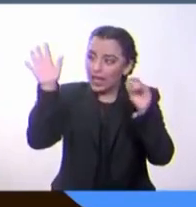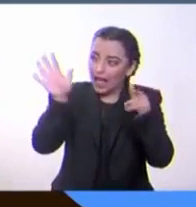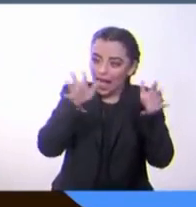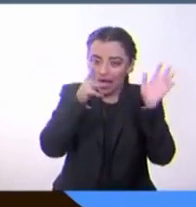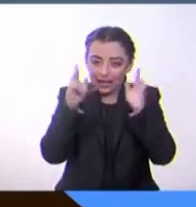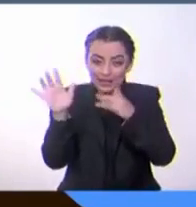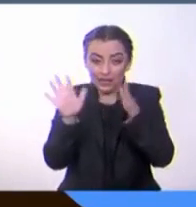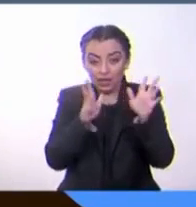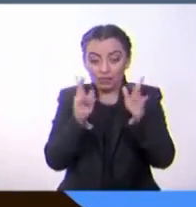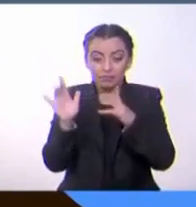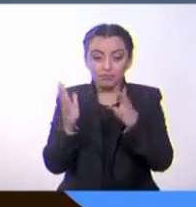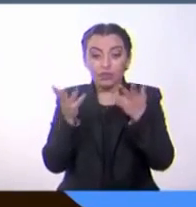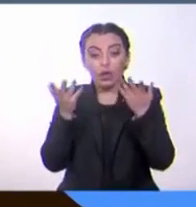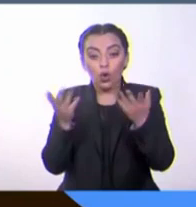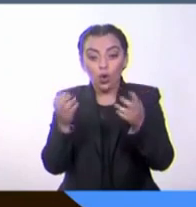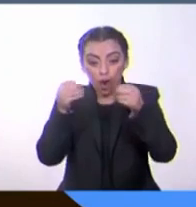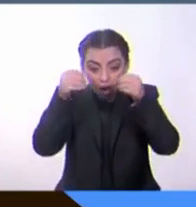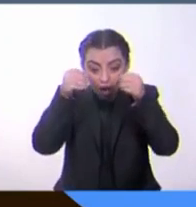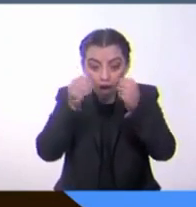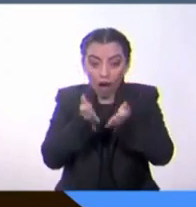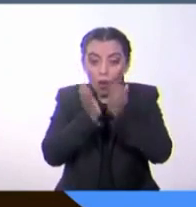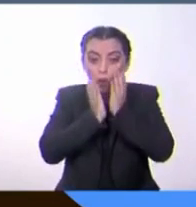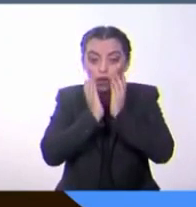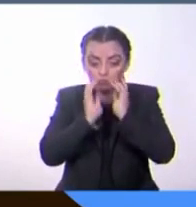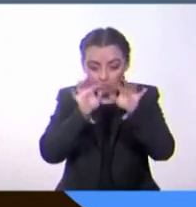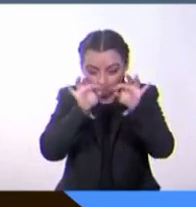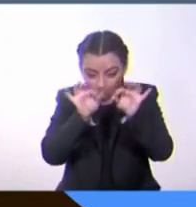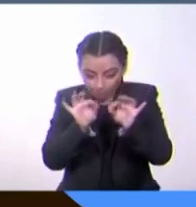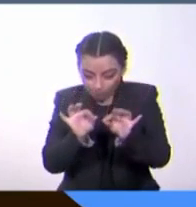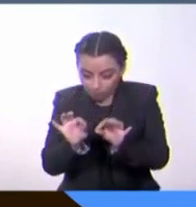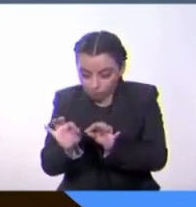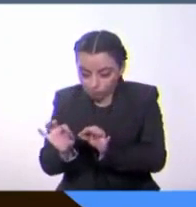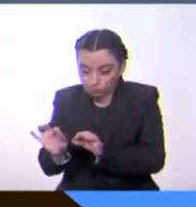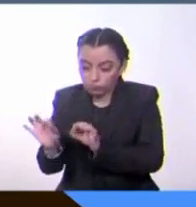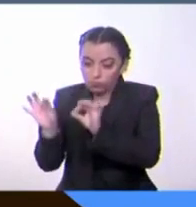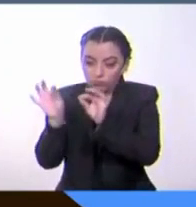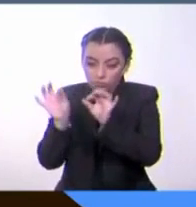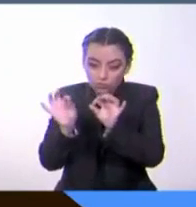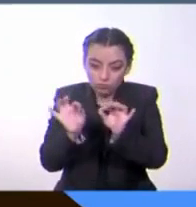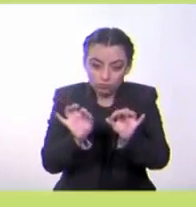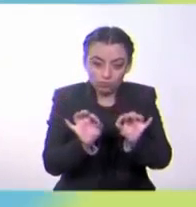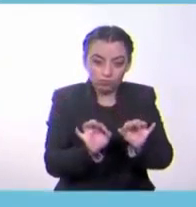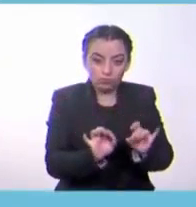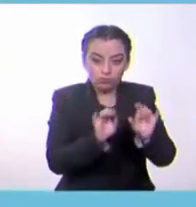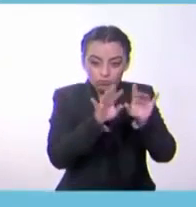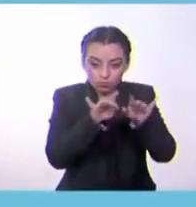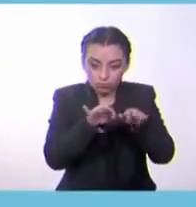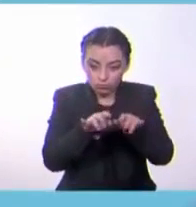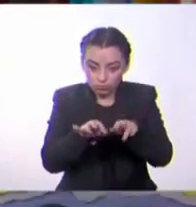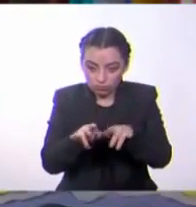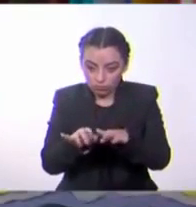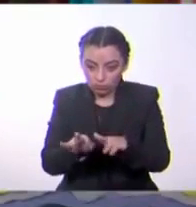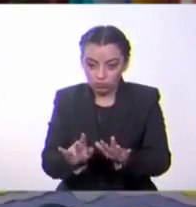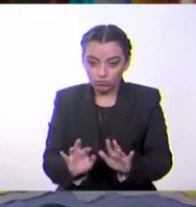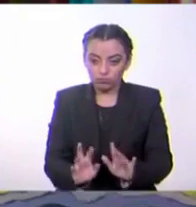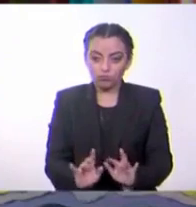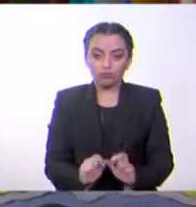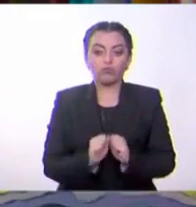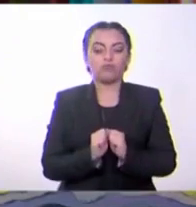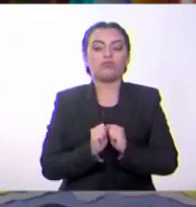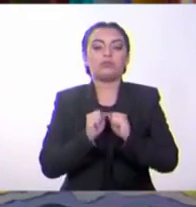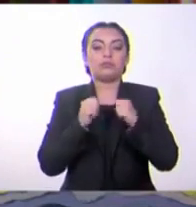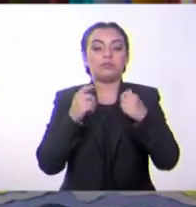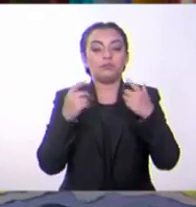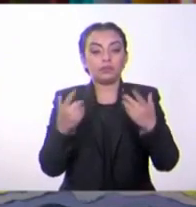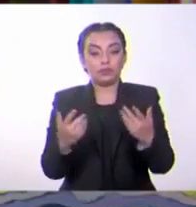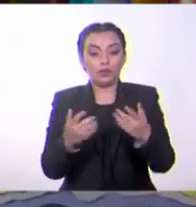o también pueden llenarse por agua después de un riego o después de una lluvia intensa. La deforestación